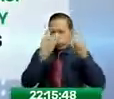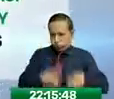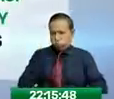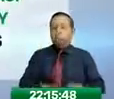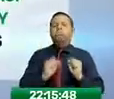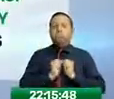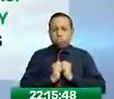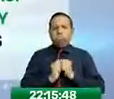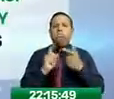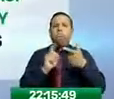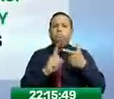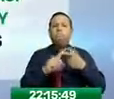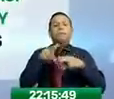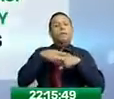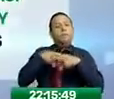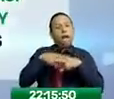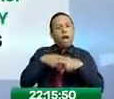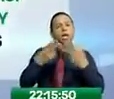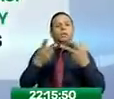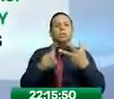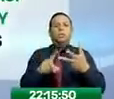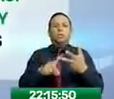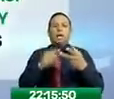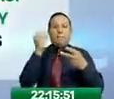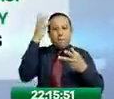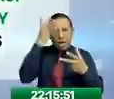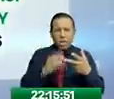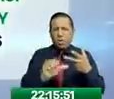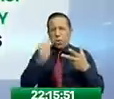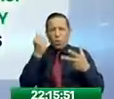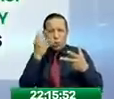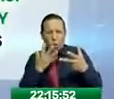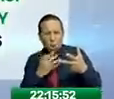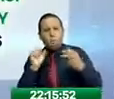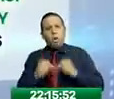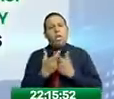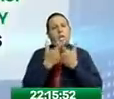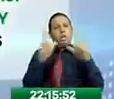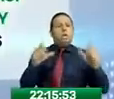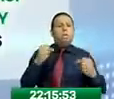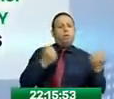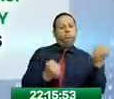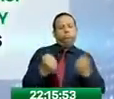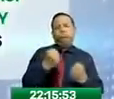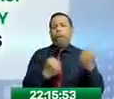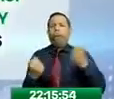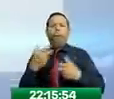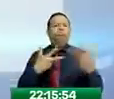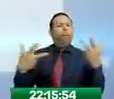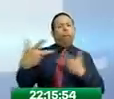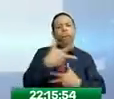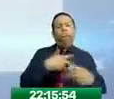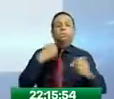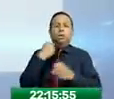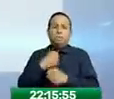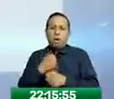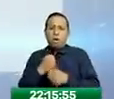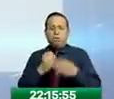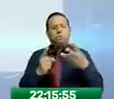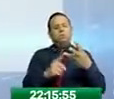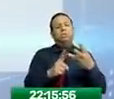par e impar. Taxis convencionales y ejecutivos, así como el transporte de carga liviana y mixta, podrán circular todos los días. Transporte urbano